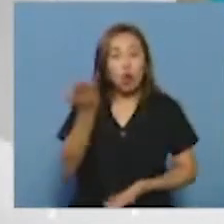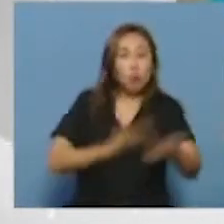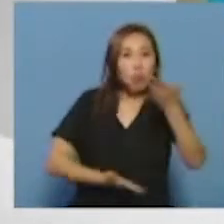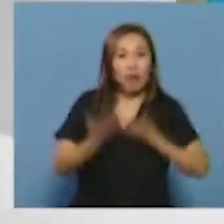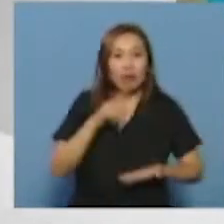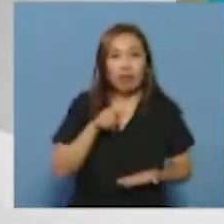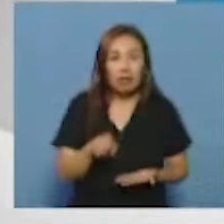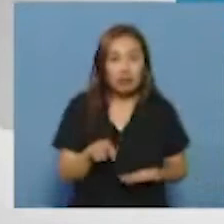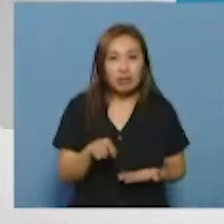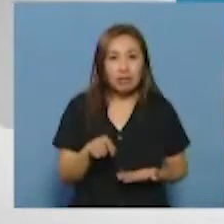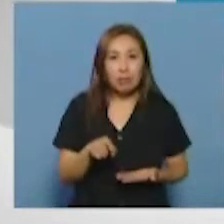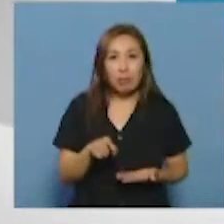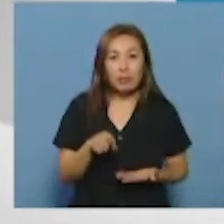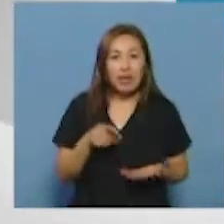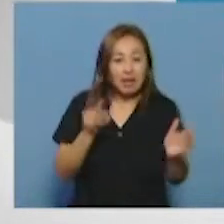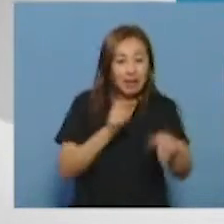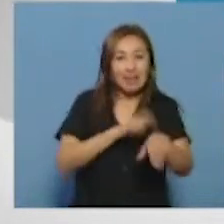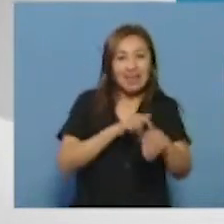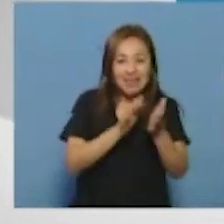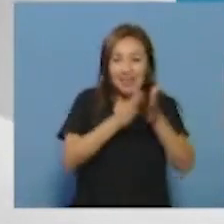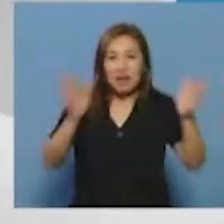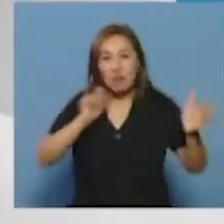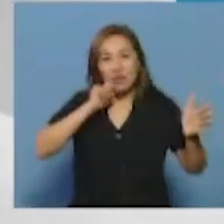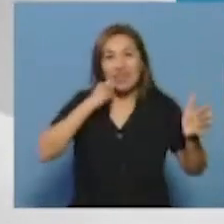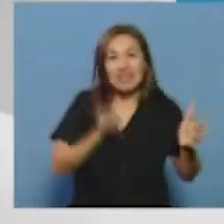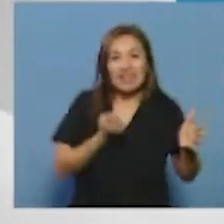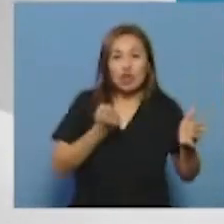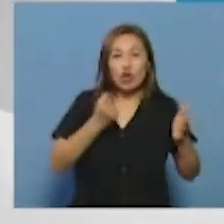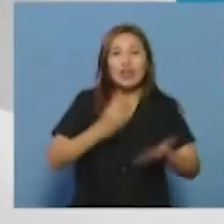compartir este momento tan lindo y